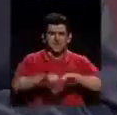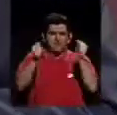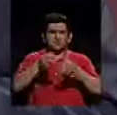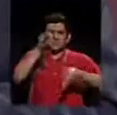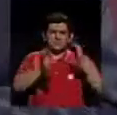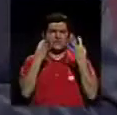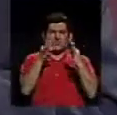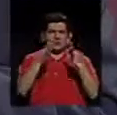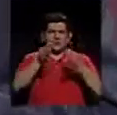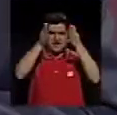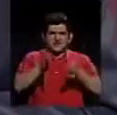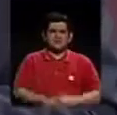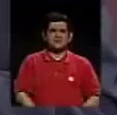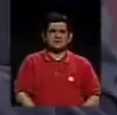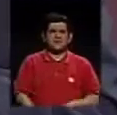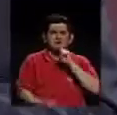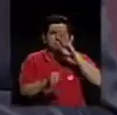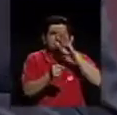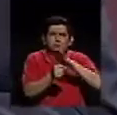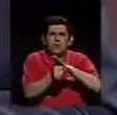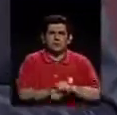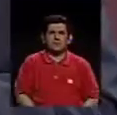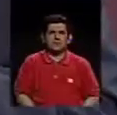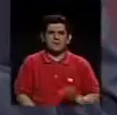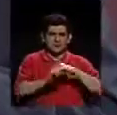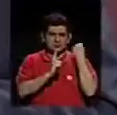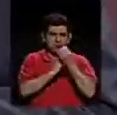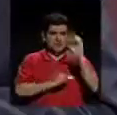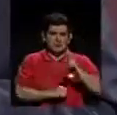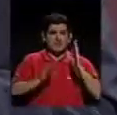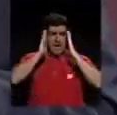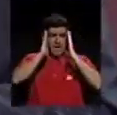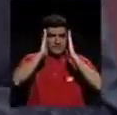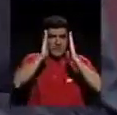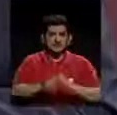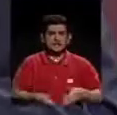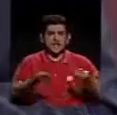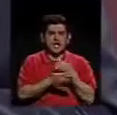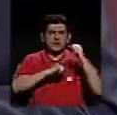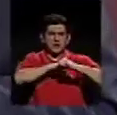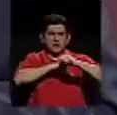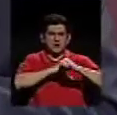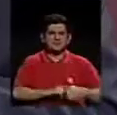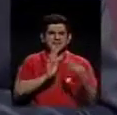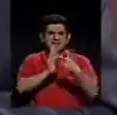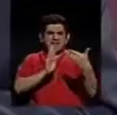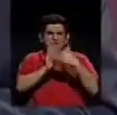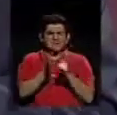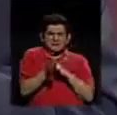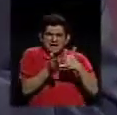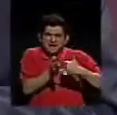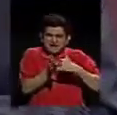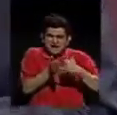el fin de buscar magistrados alineados y que la sociedad costarricense debe estar alerta frente a nuevas campañas de desprestigio y de mayor